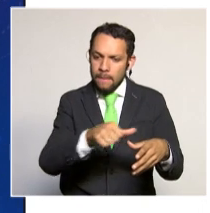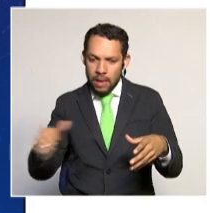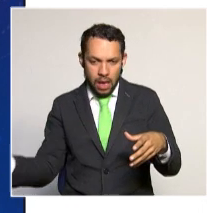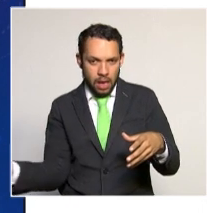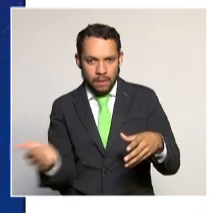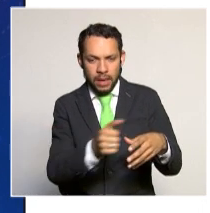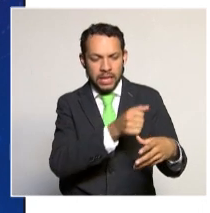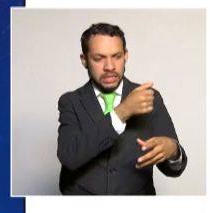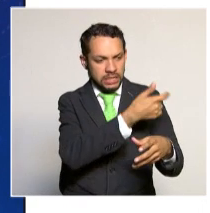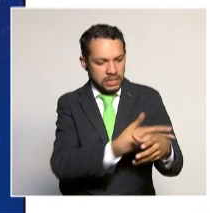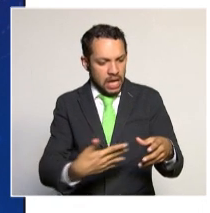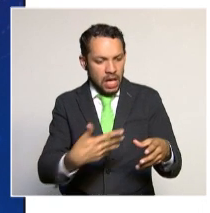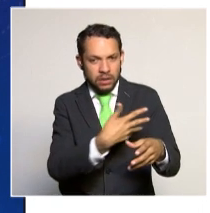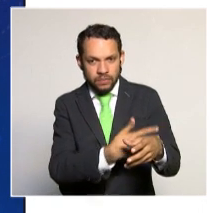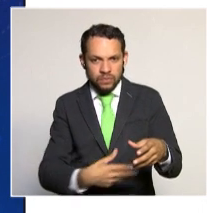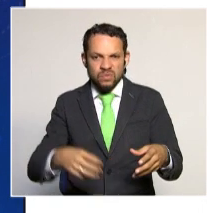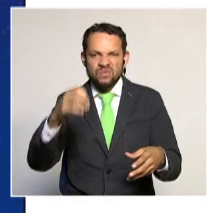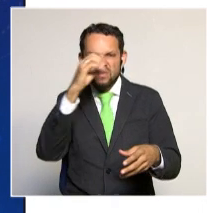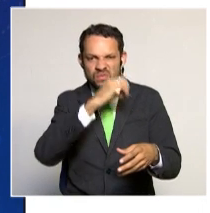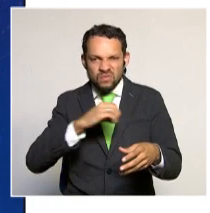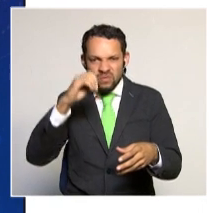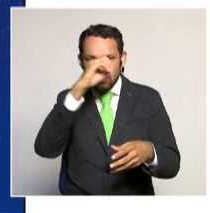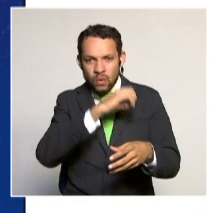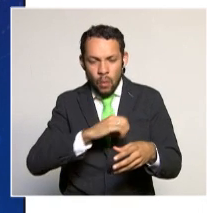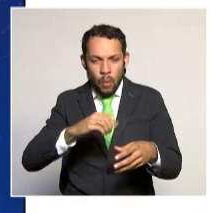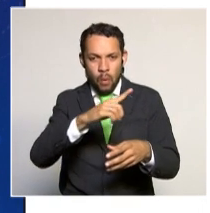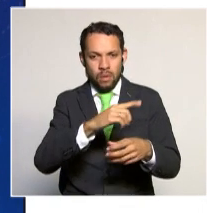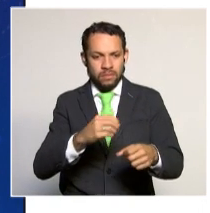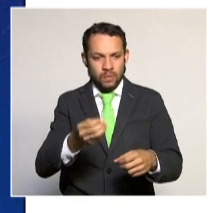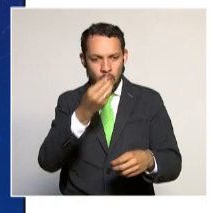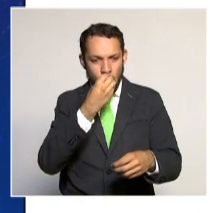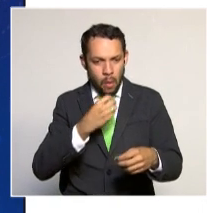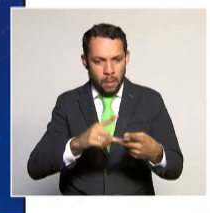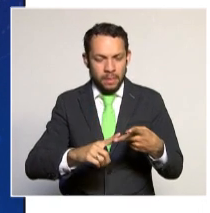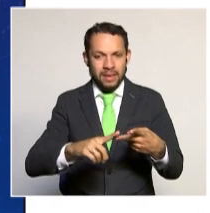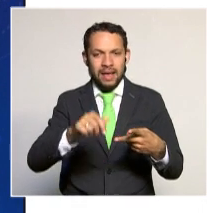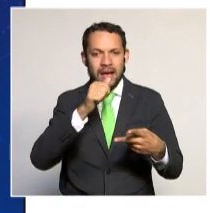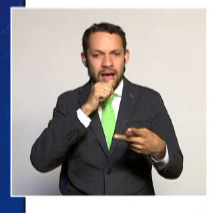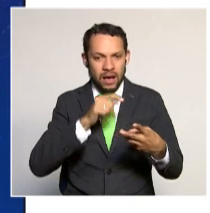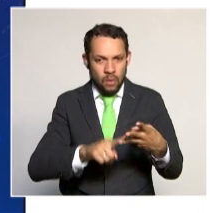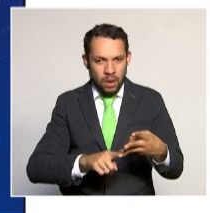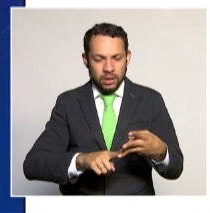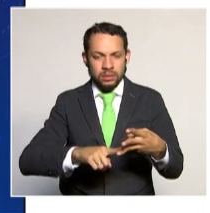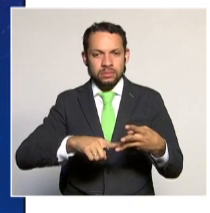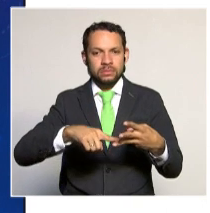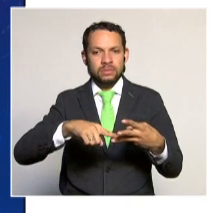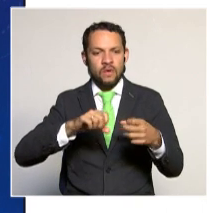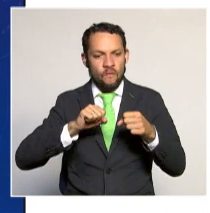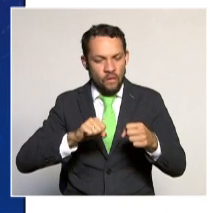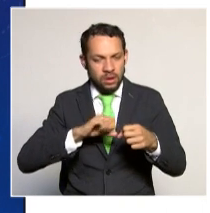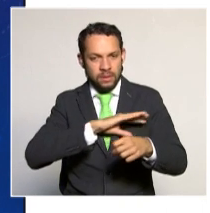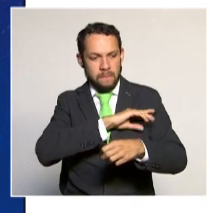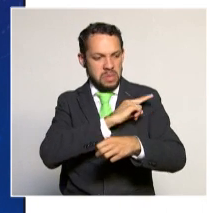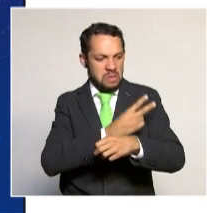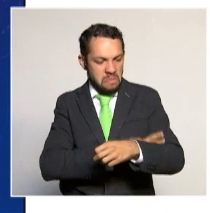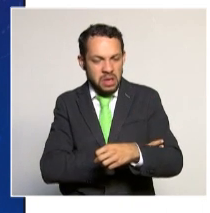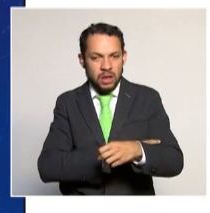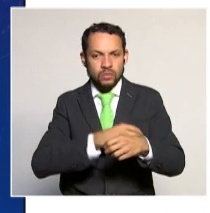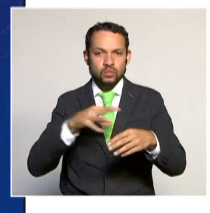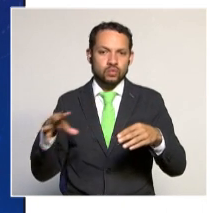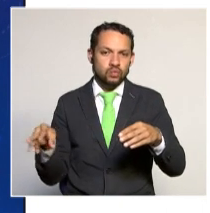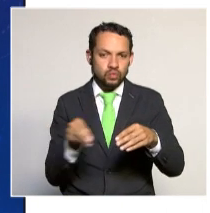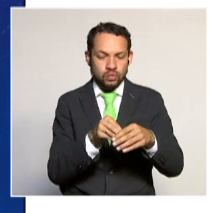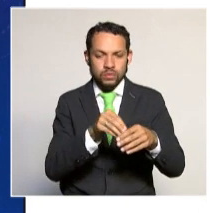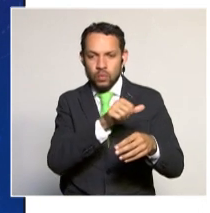neuronas, trae oxígeno, trae glucosa, trae agua, en fin, trae aminoácidos. Y estos van